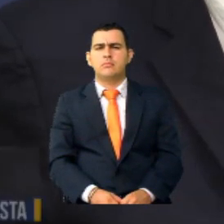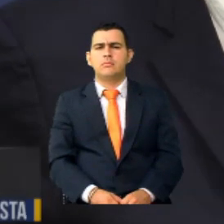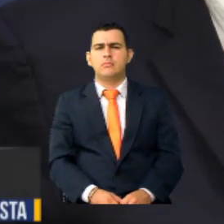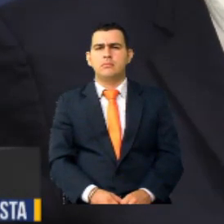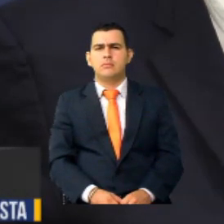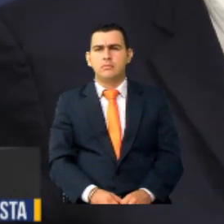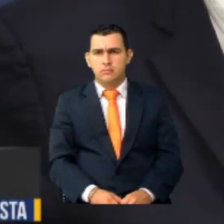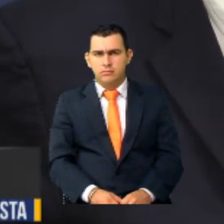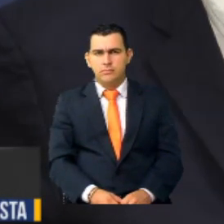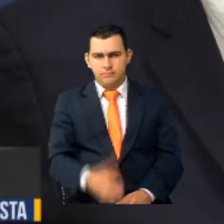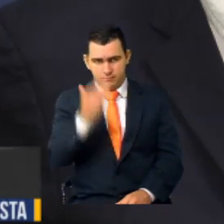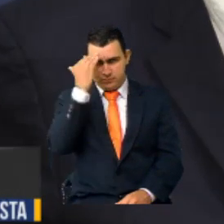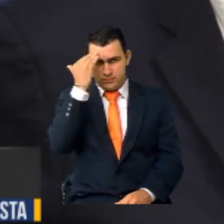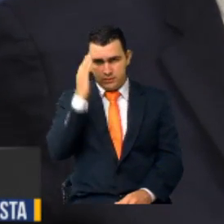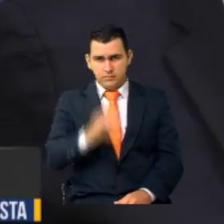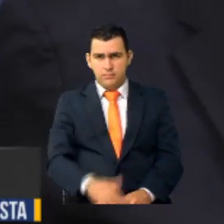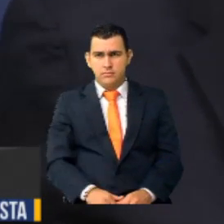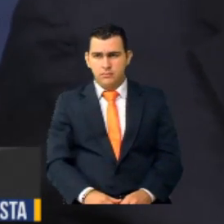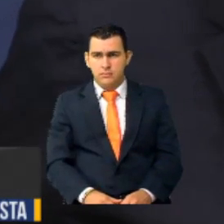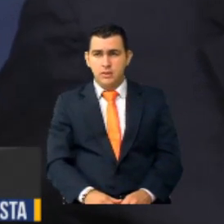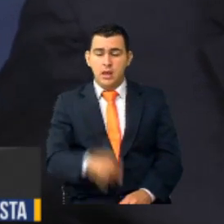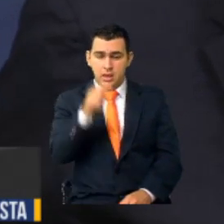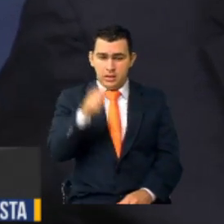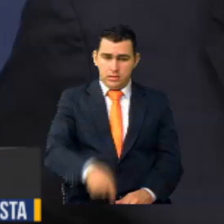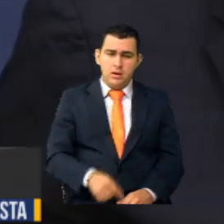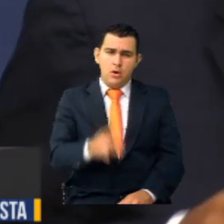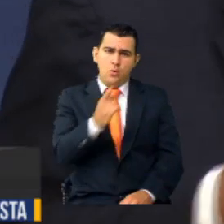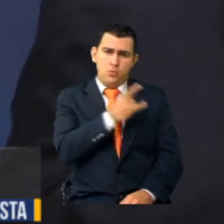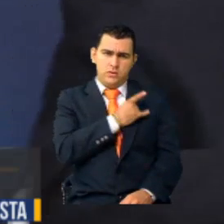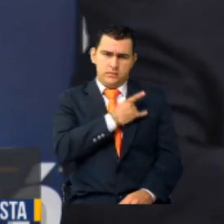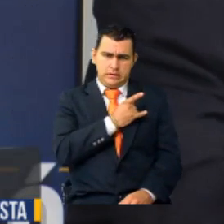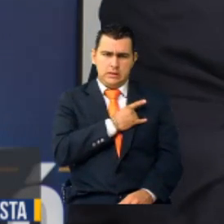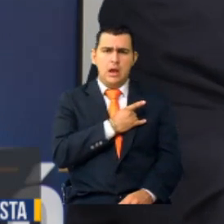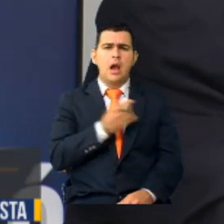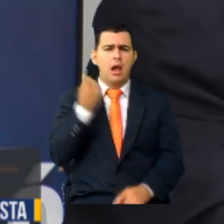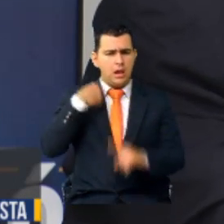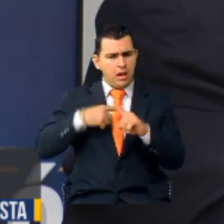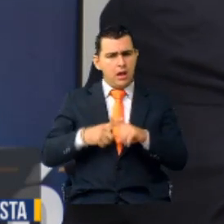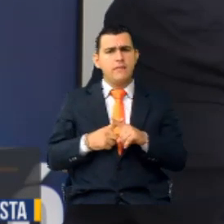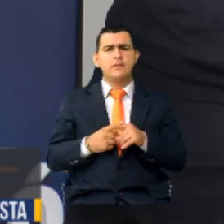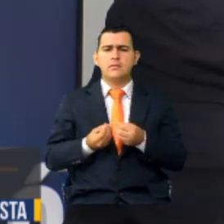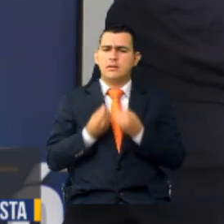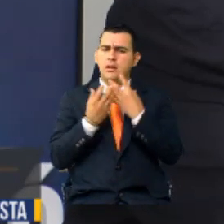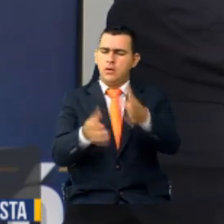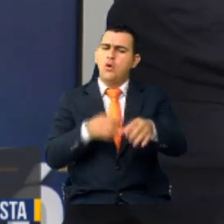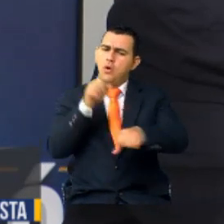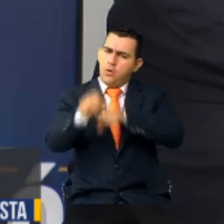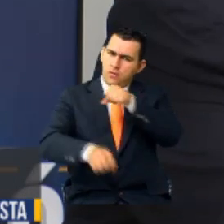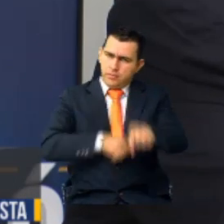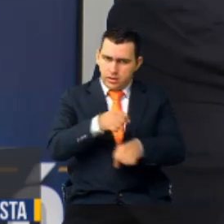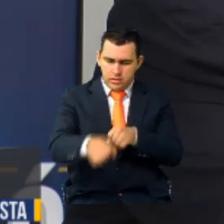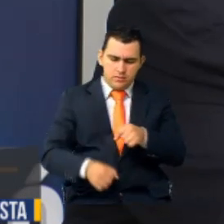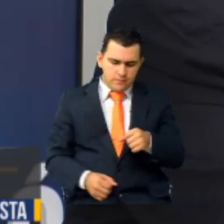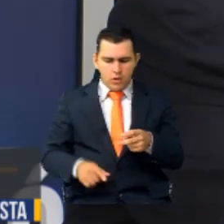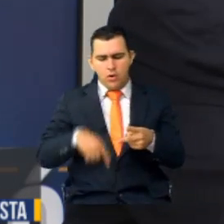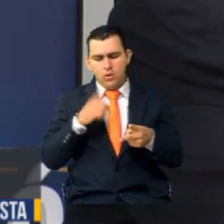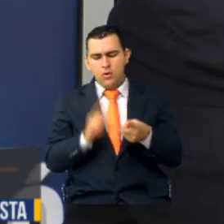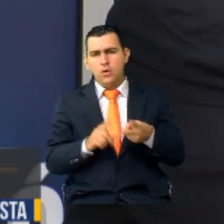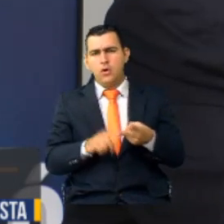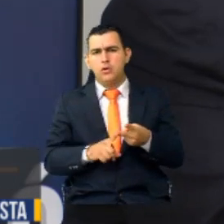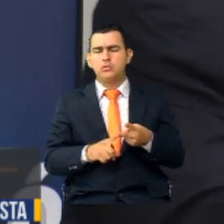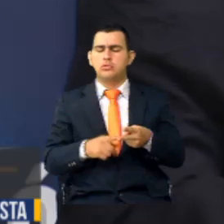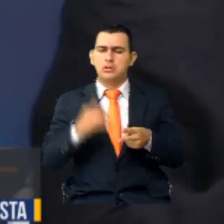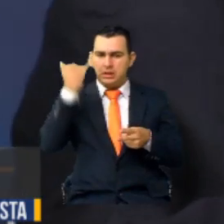gobierno local entregó a los estudiantes de la ciudad bicicletas. Otro gobierno implementó el modelo de subsidio de transporte